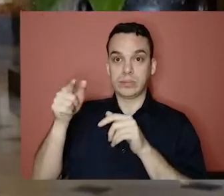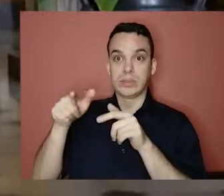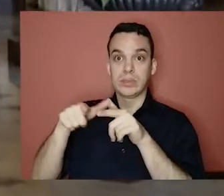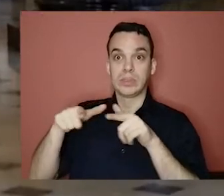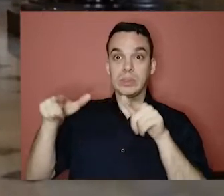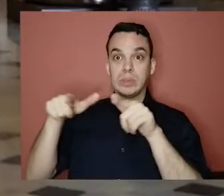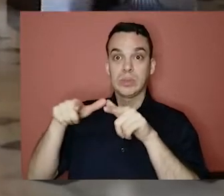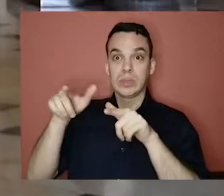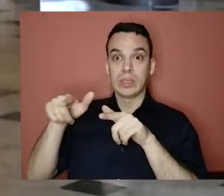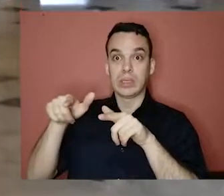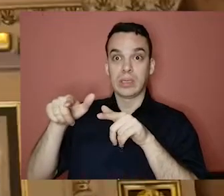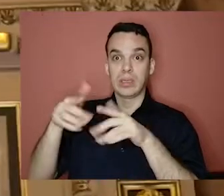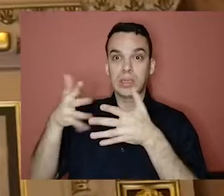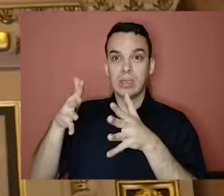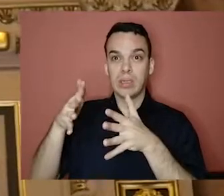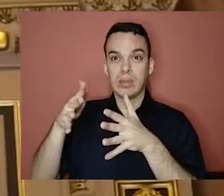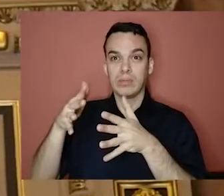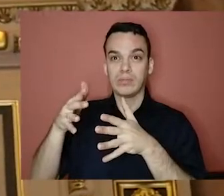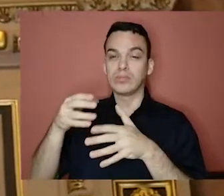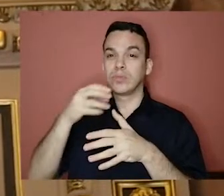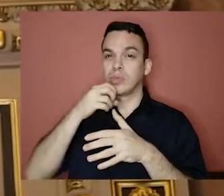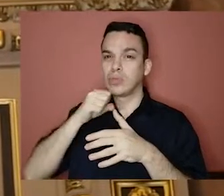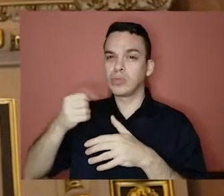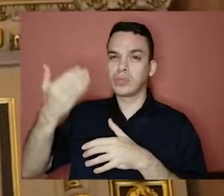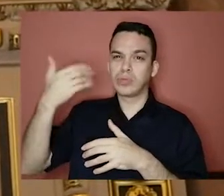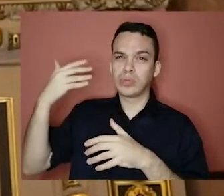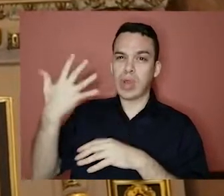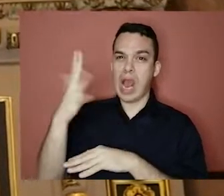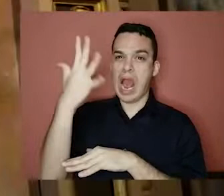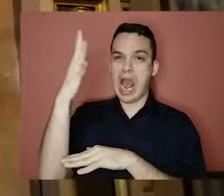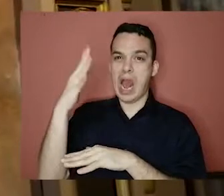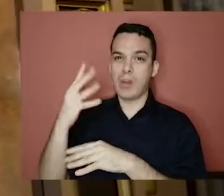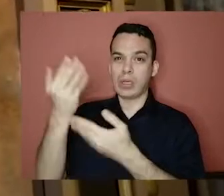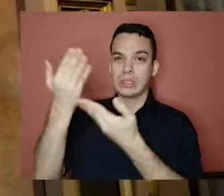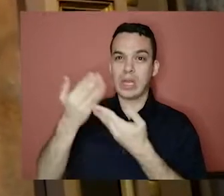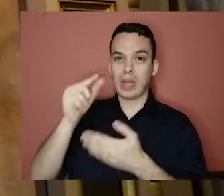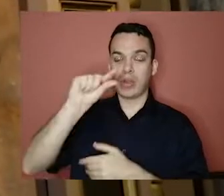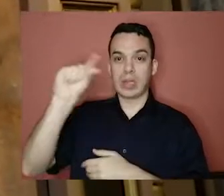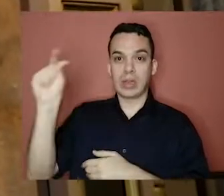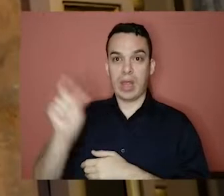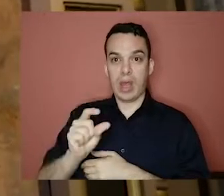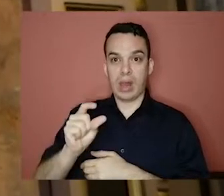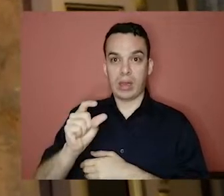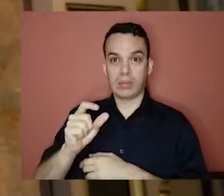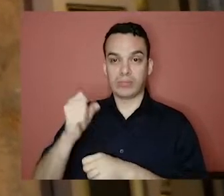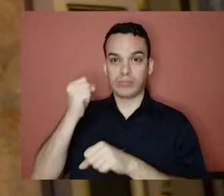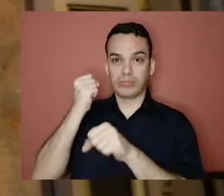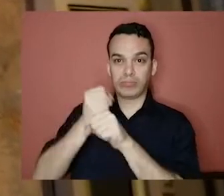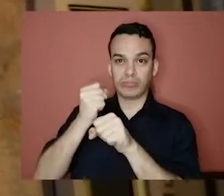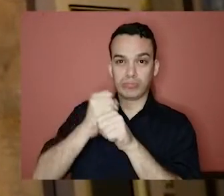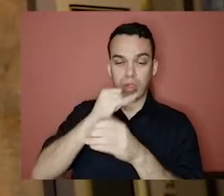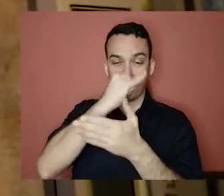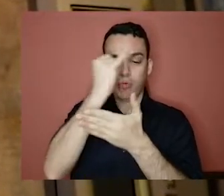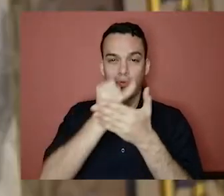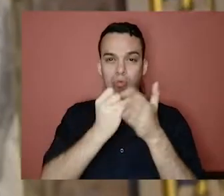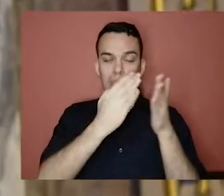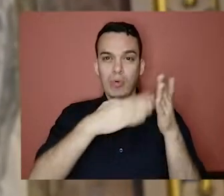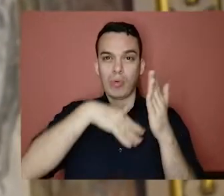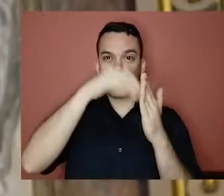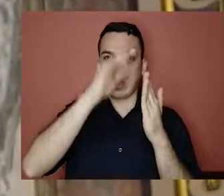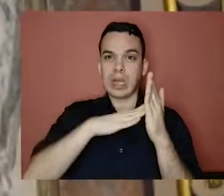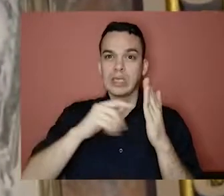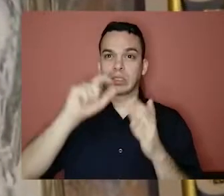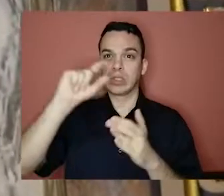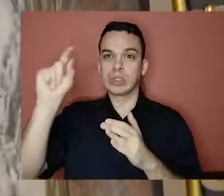oficial. Posee una arquitectura renacentista de estilo neoclásico, con mármoles traídos de Italia.